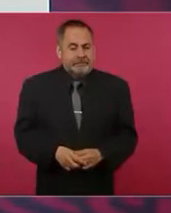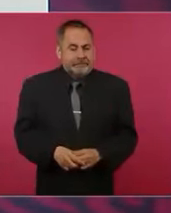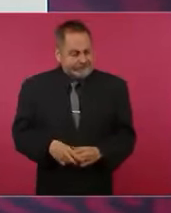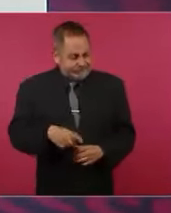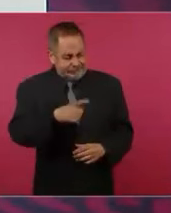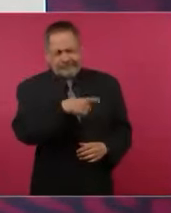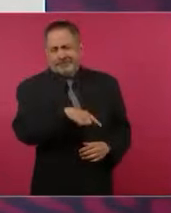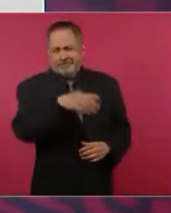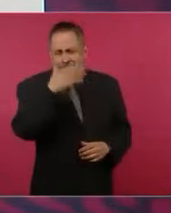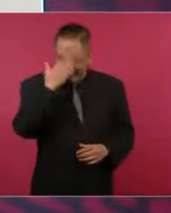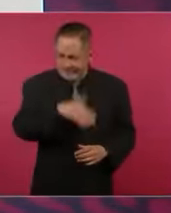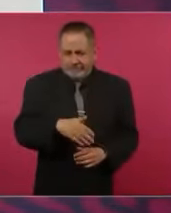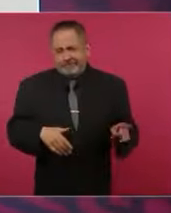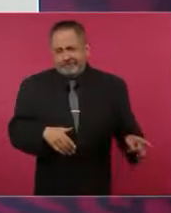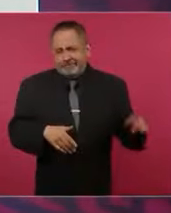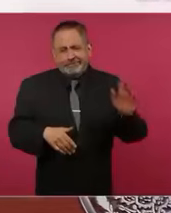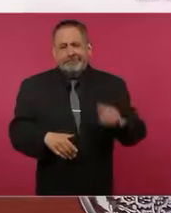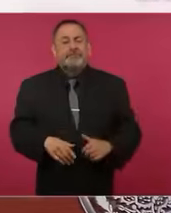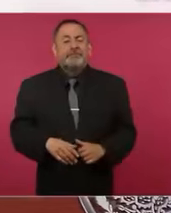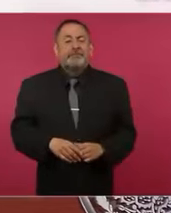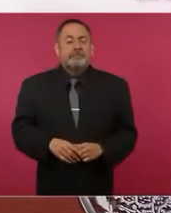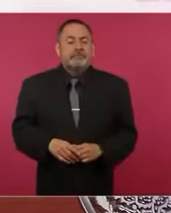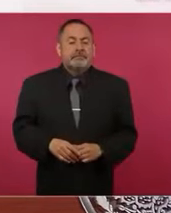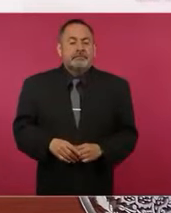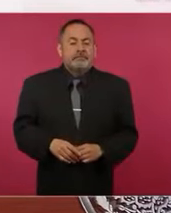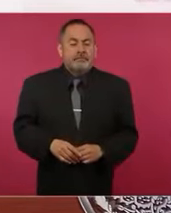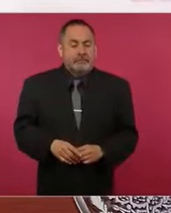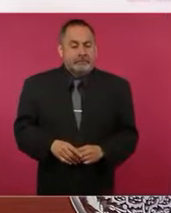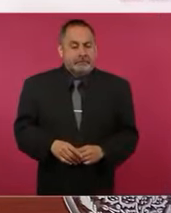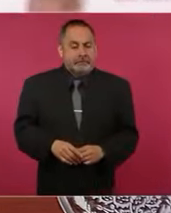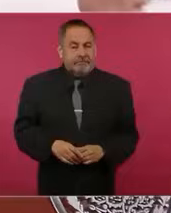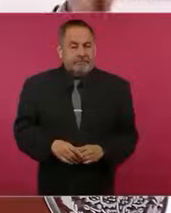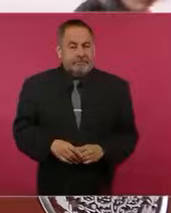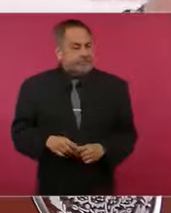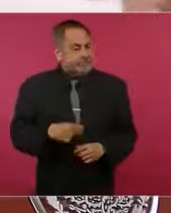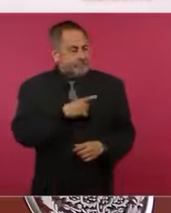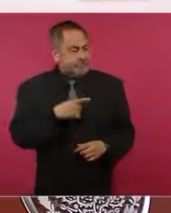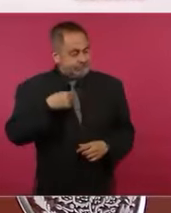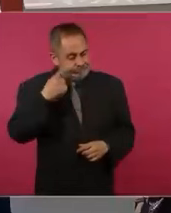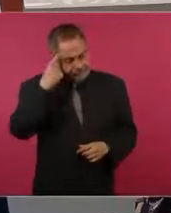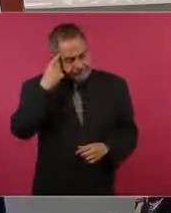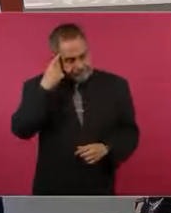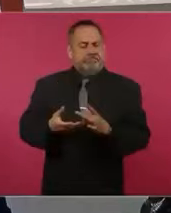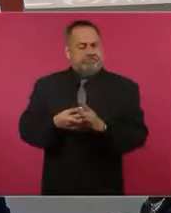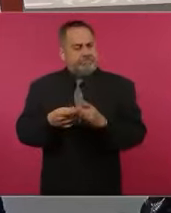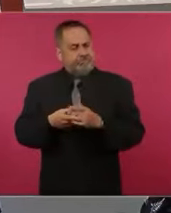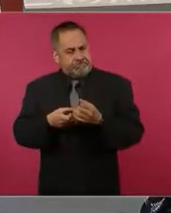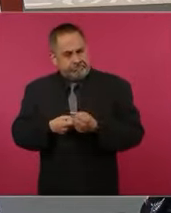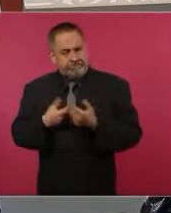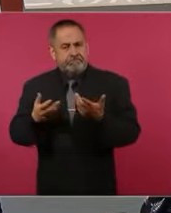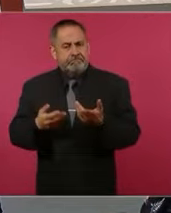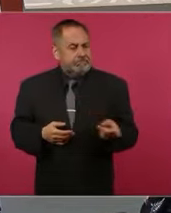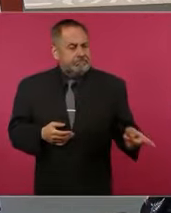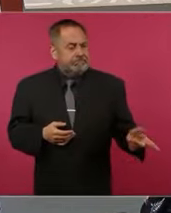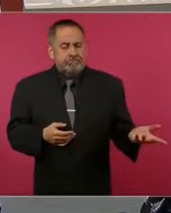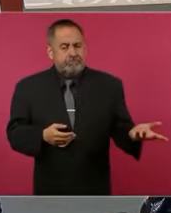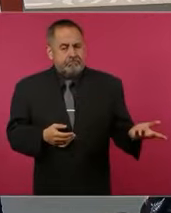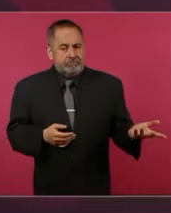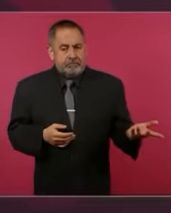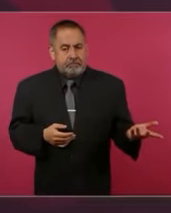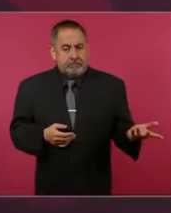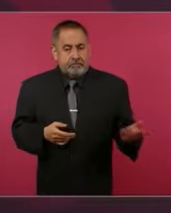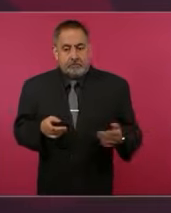saben, pero no les conviene internalizar y expresar que yo termino